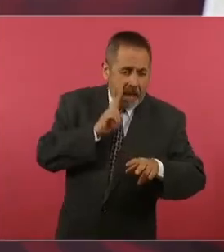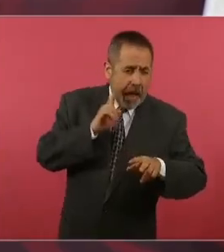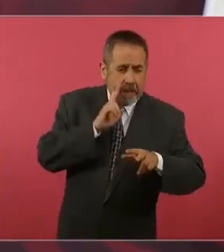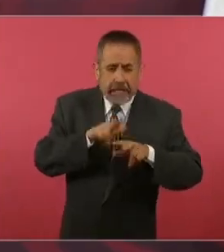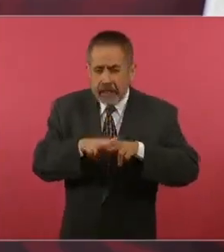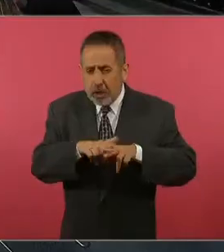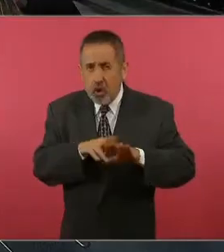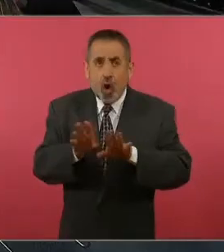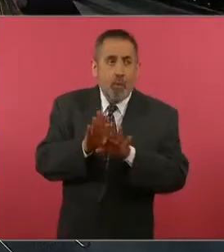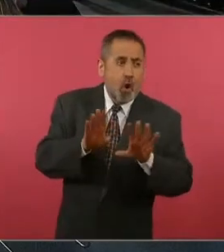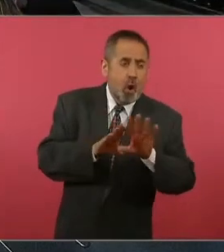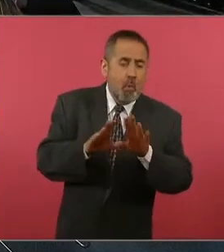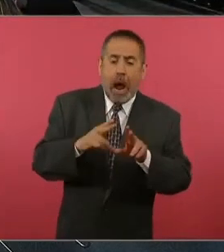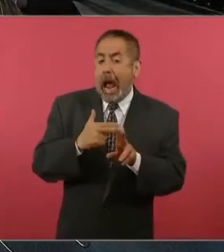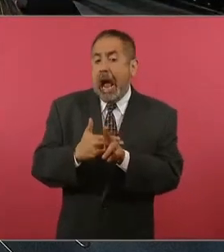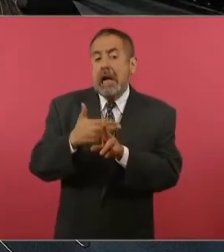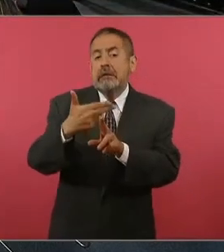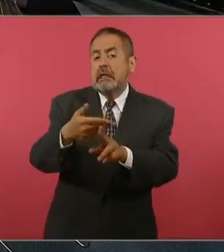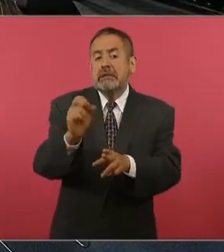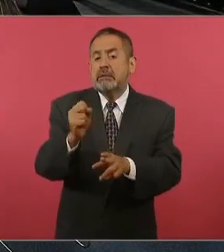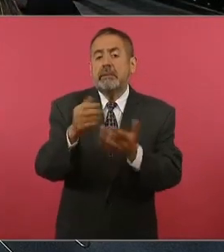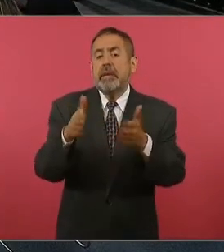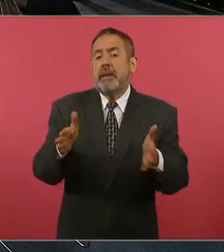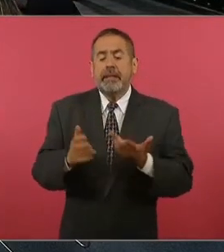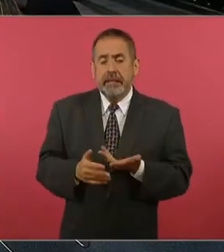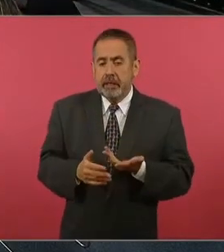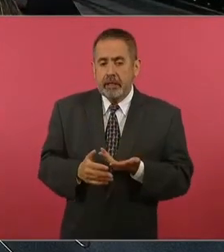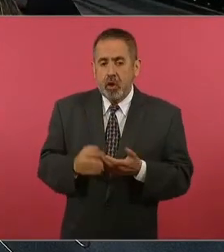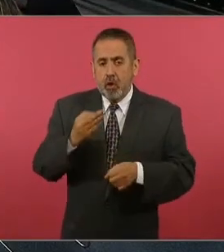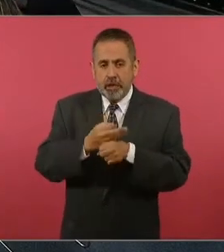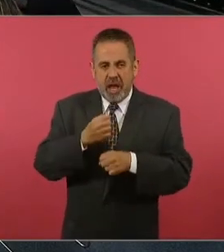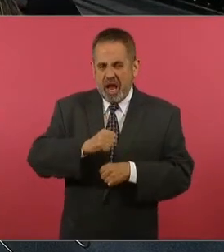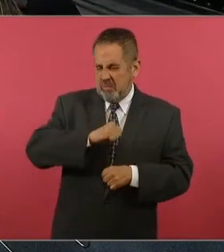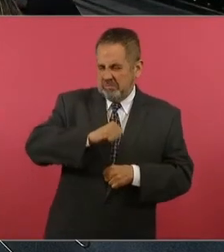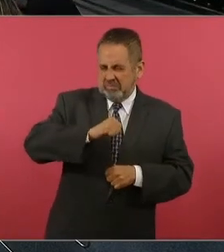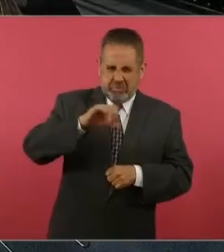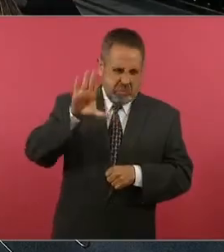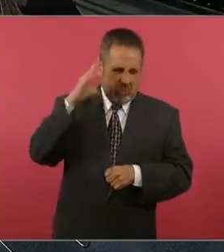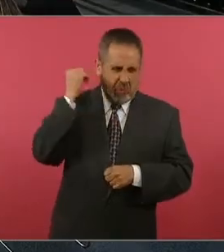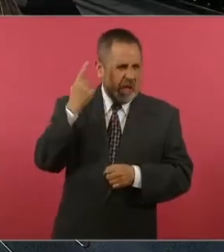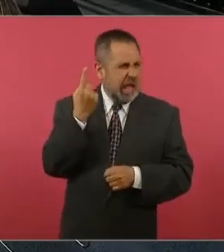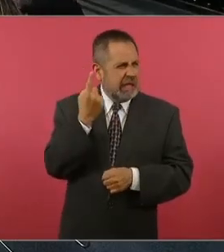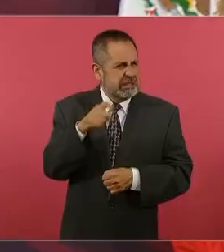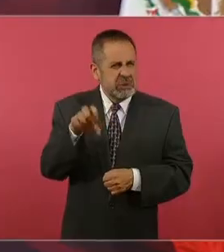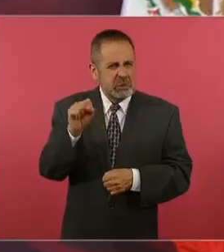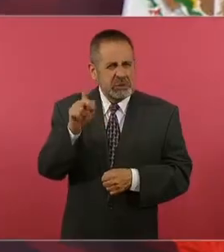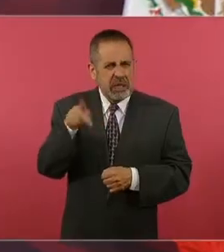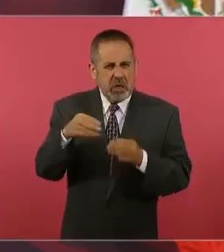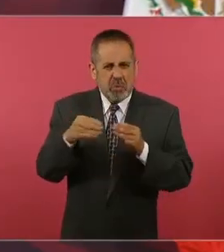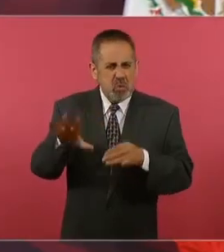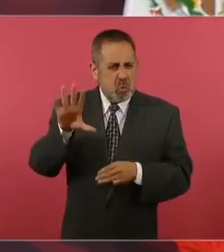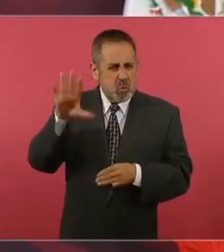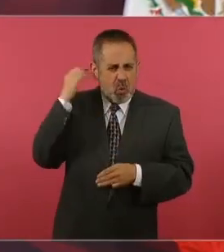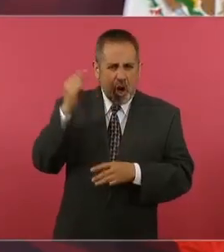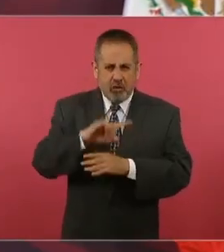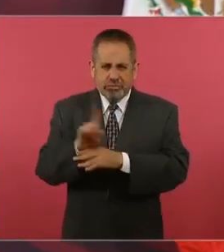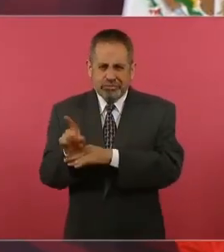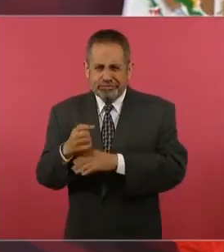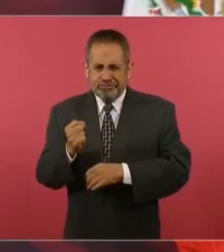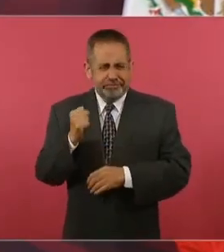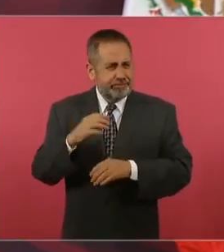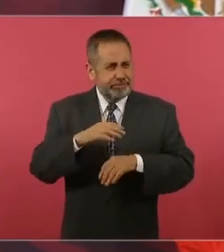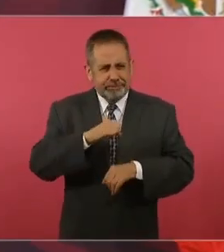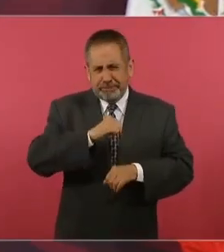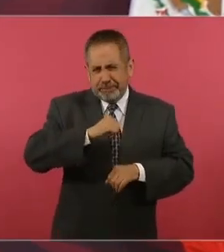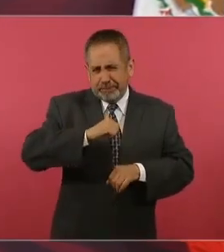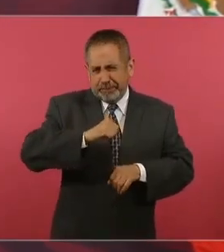lo están probando a toda la velocidad, que es 160 kilómetros